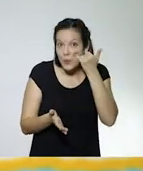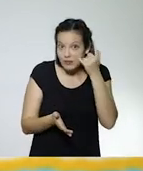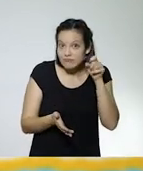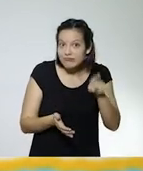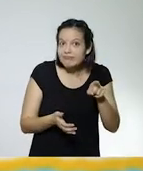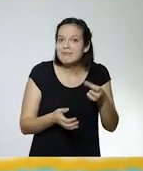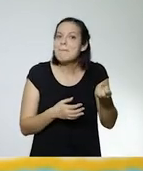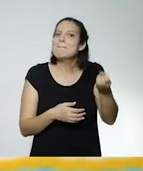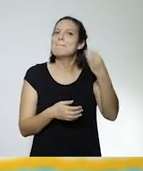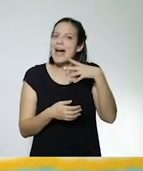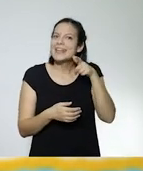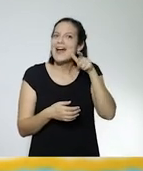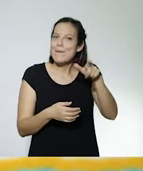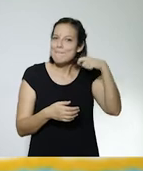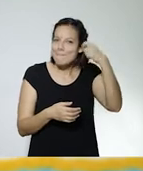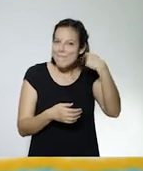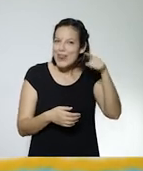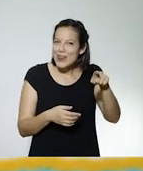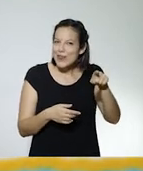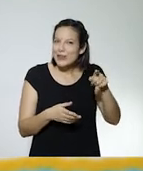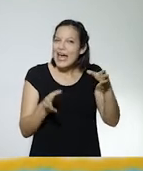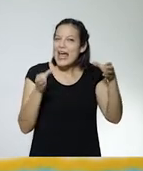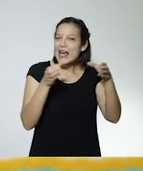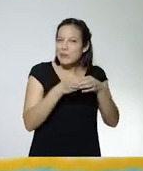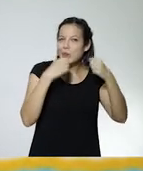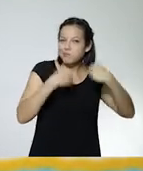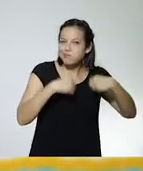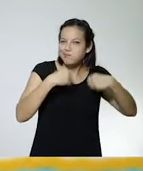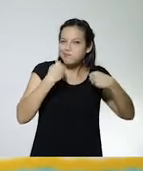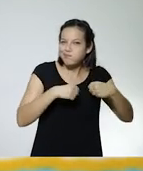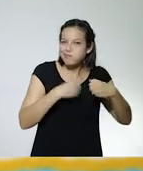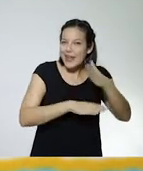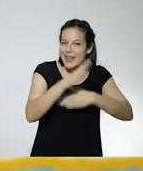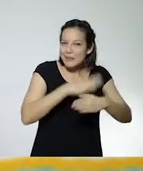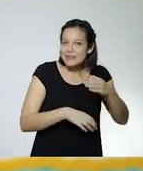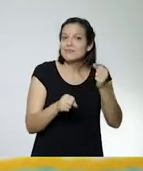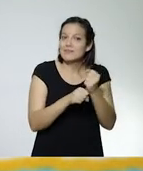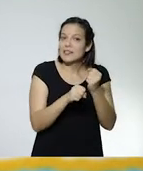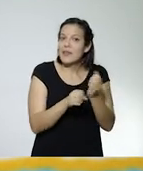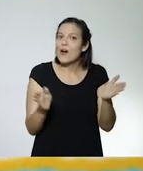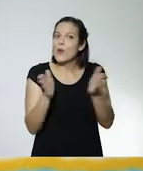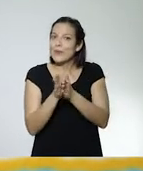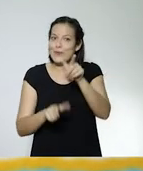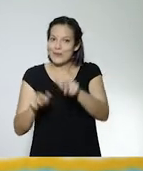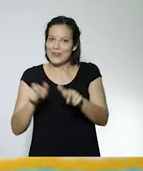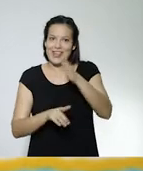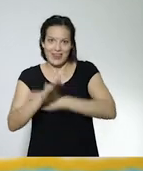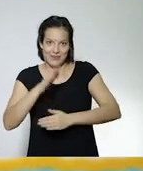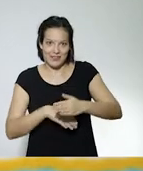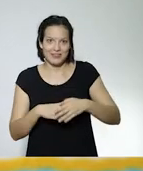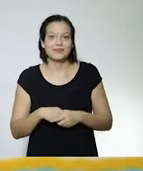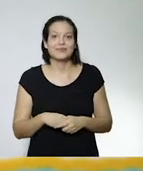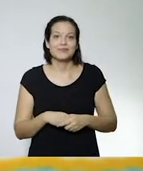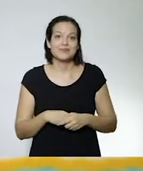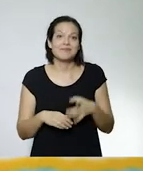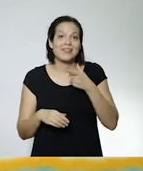llega este material del equipo de deporte adaptado que trabaja con personas con discapacidad.